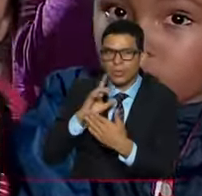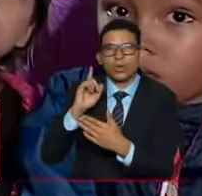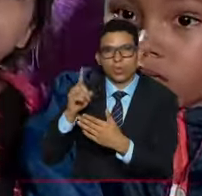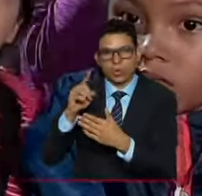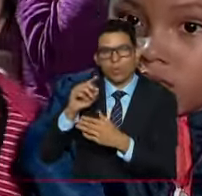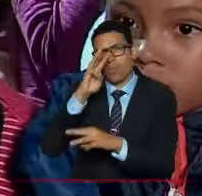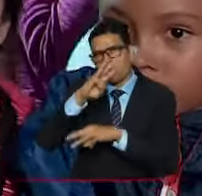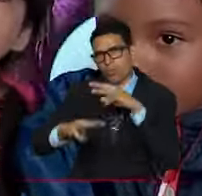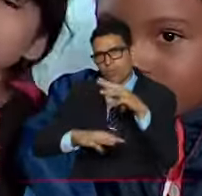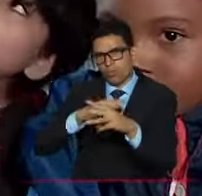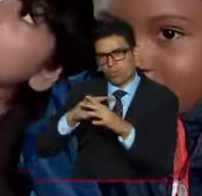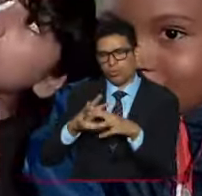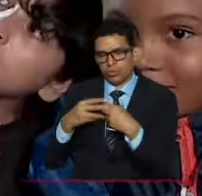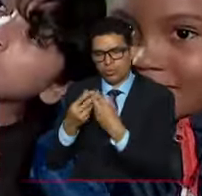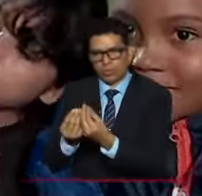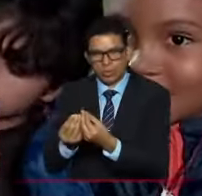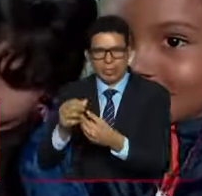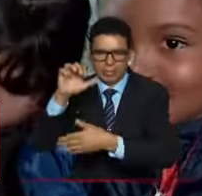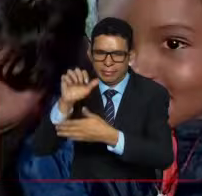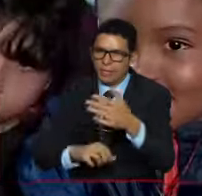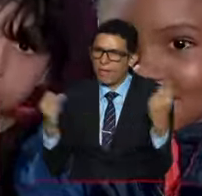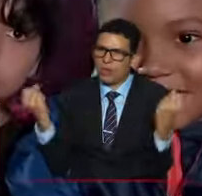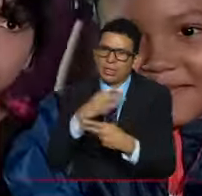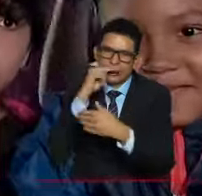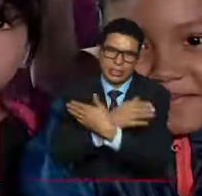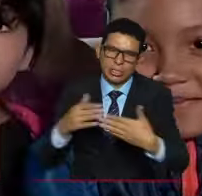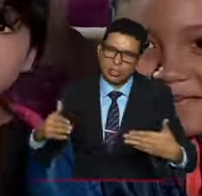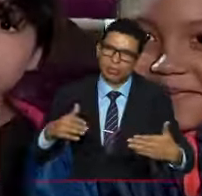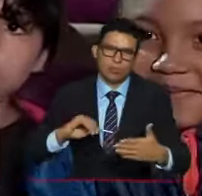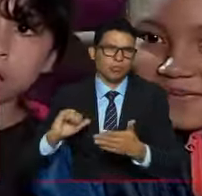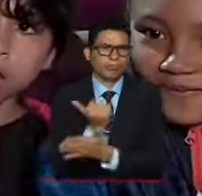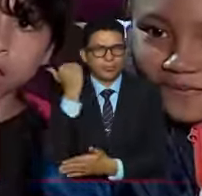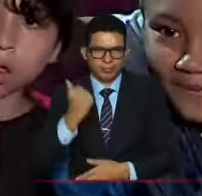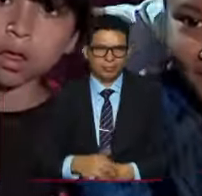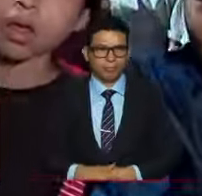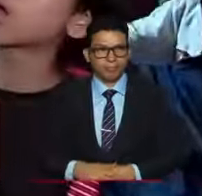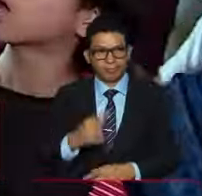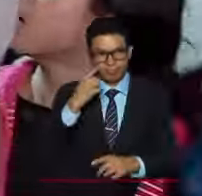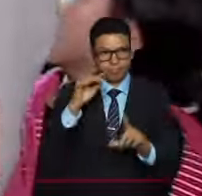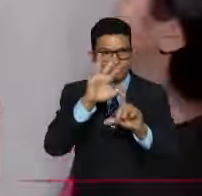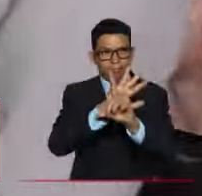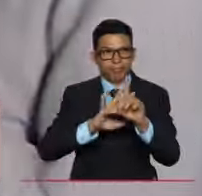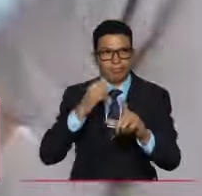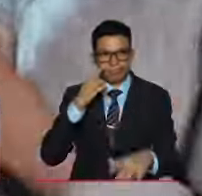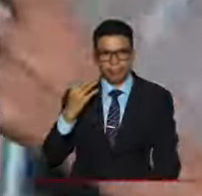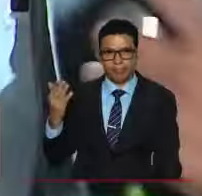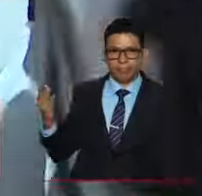Ministerial Mundial para la Eliminación de la Violencia contra la Niñez. Y quiero ahora dejarlos con esta imagen,